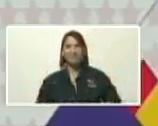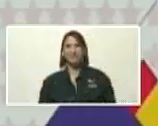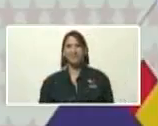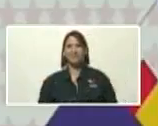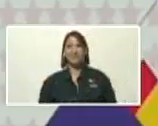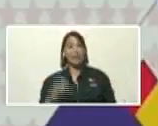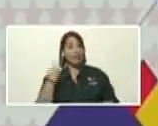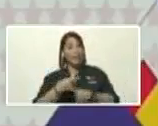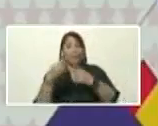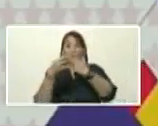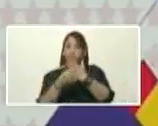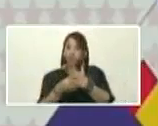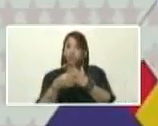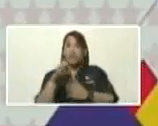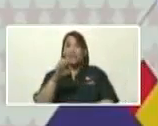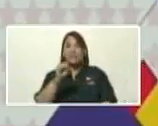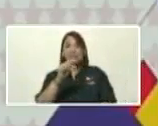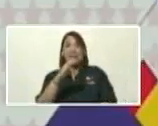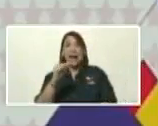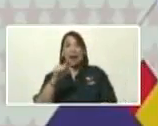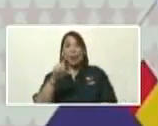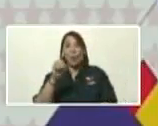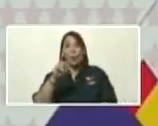Tenemos que casar a Escalona, ¿verdad?